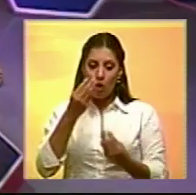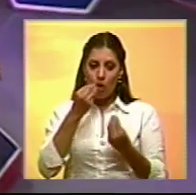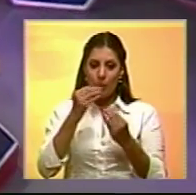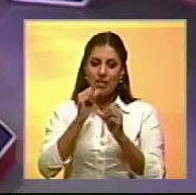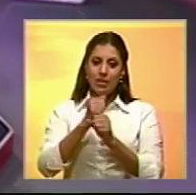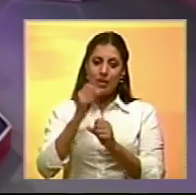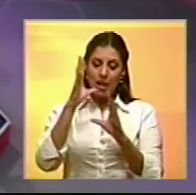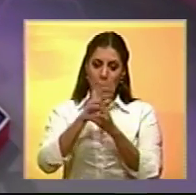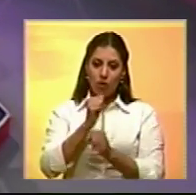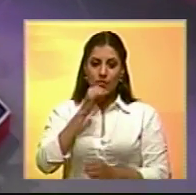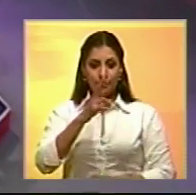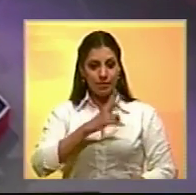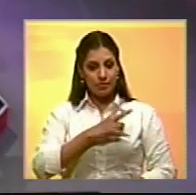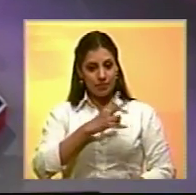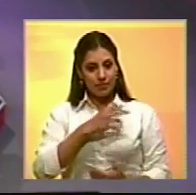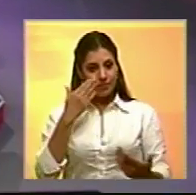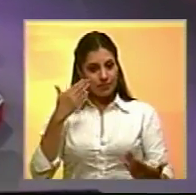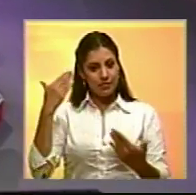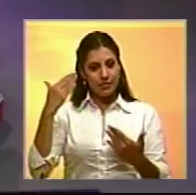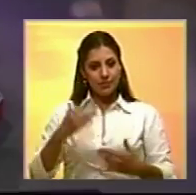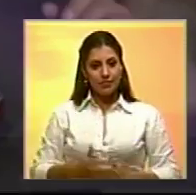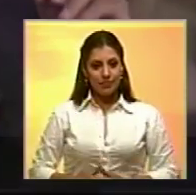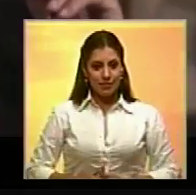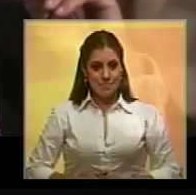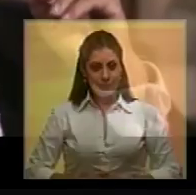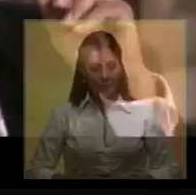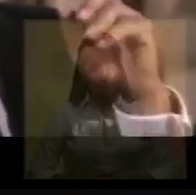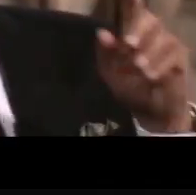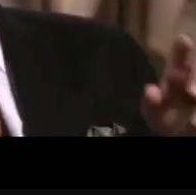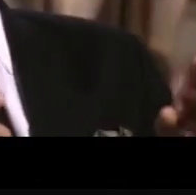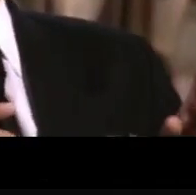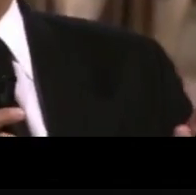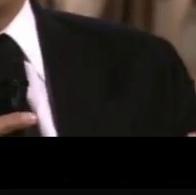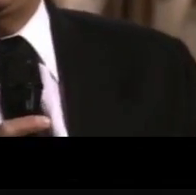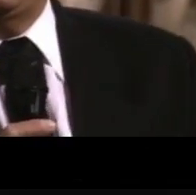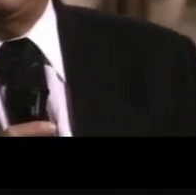apetito y los espero en la emisión estelar de su noticiero Venevisión.